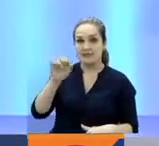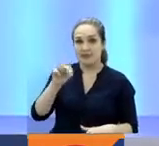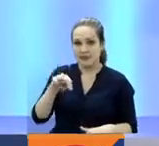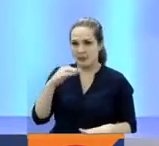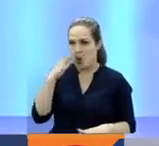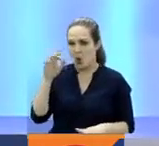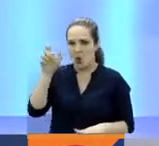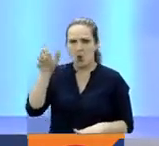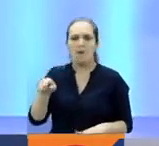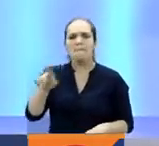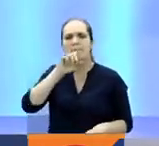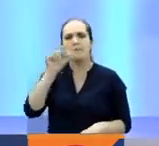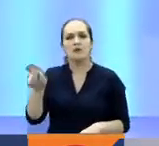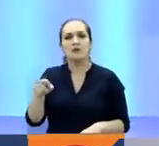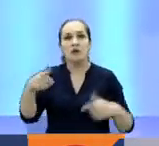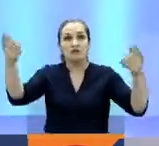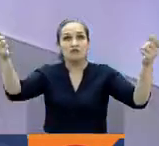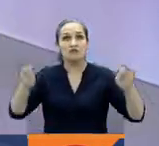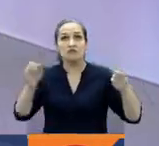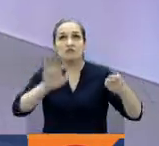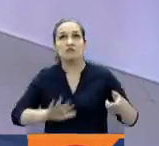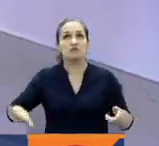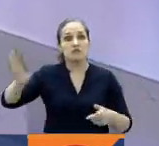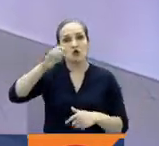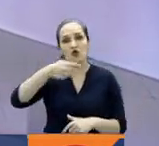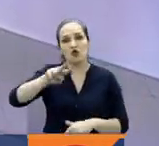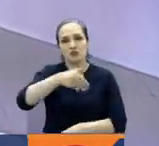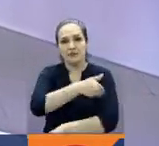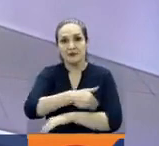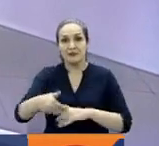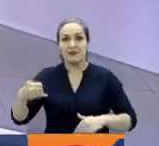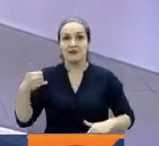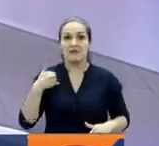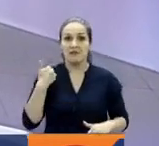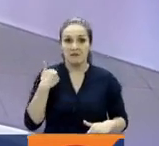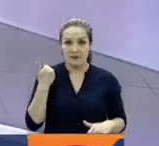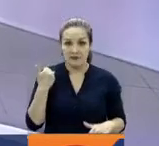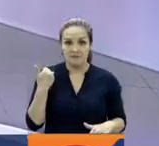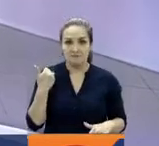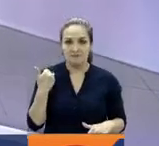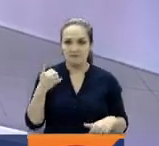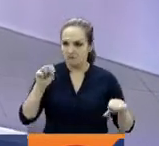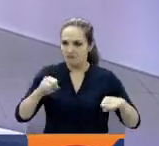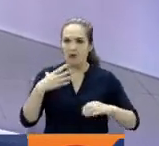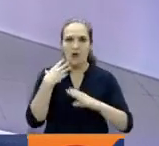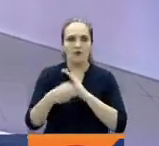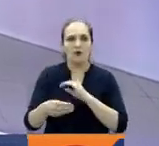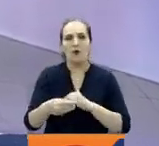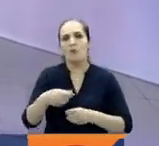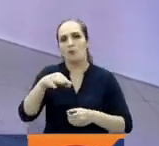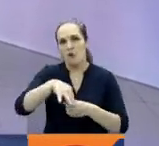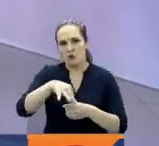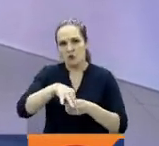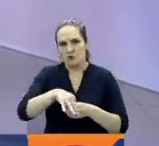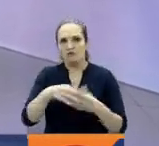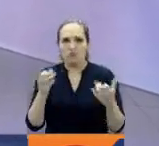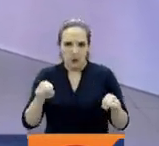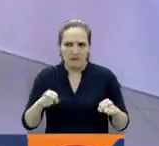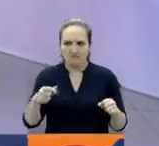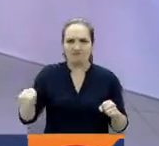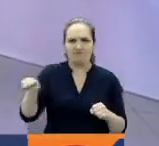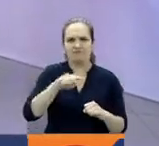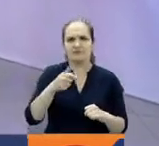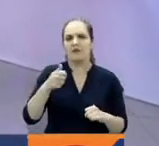país es de 12 millones de jóvenes aproximadamente quienes pudieran salir a votar entre los 14 y los 28 años de